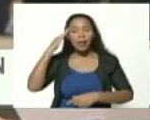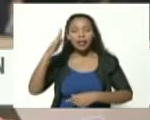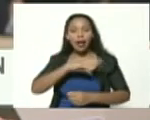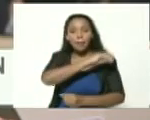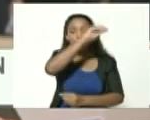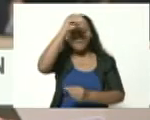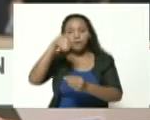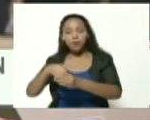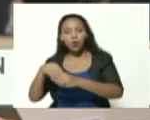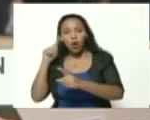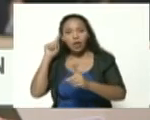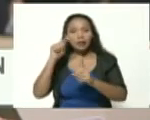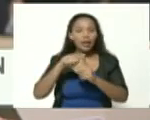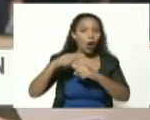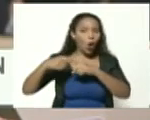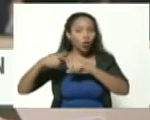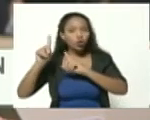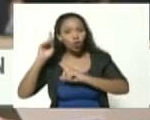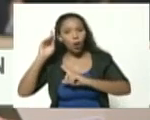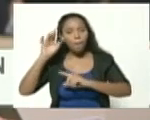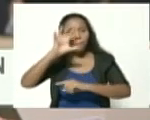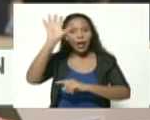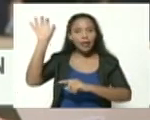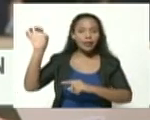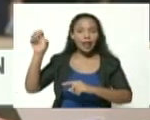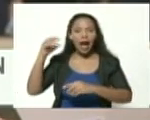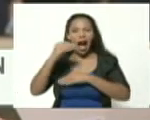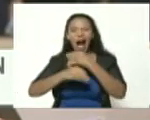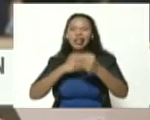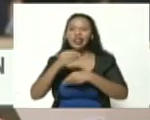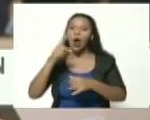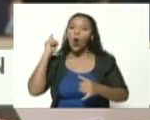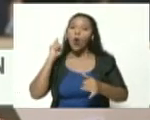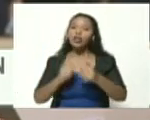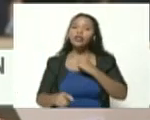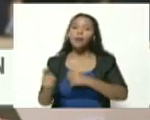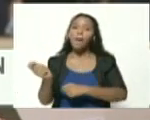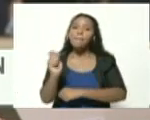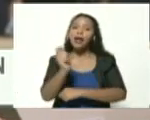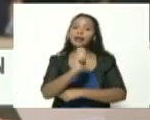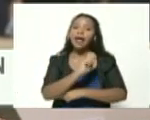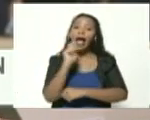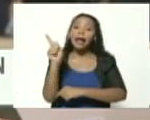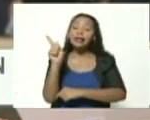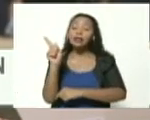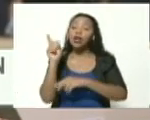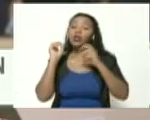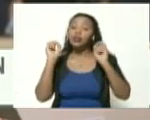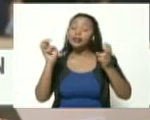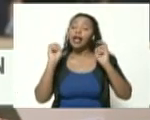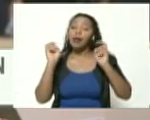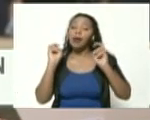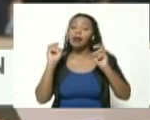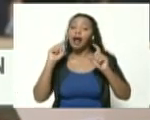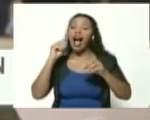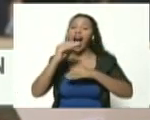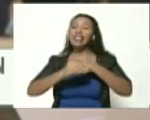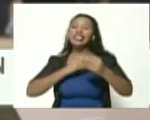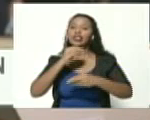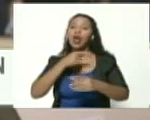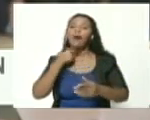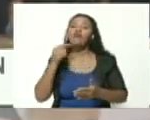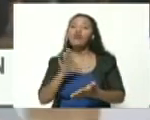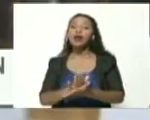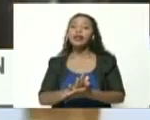hacia otros países. Cabe destacar que en los últimos meses estas facciones han ocasionado la muerte